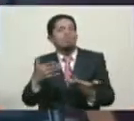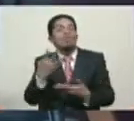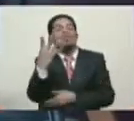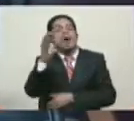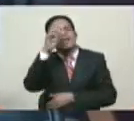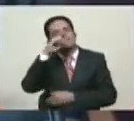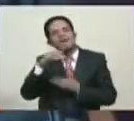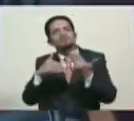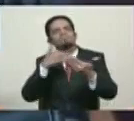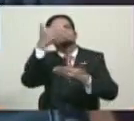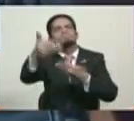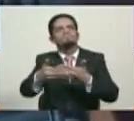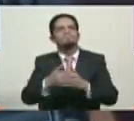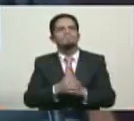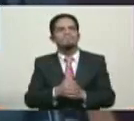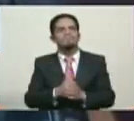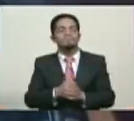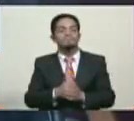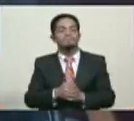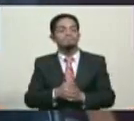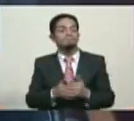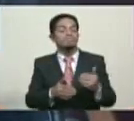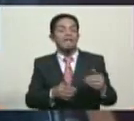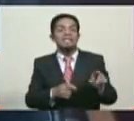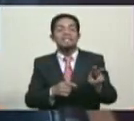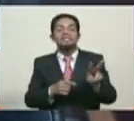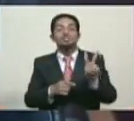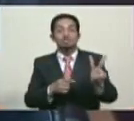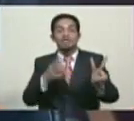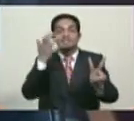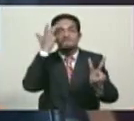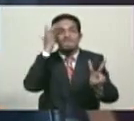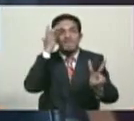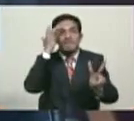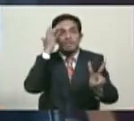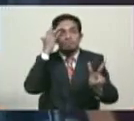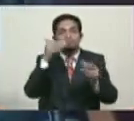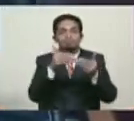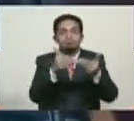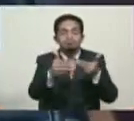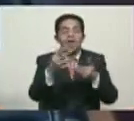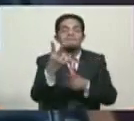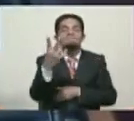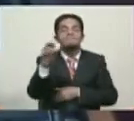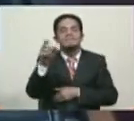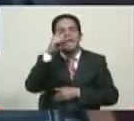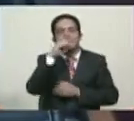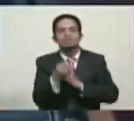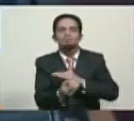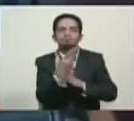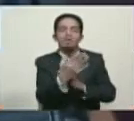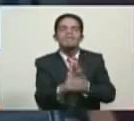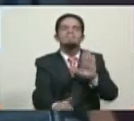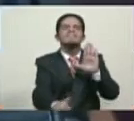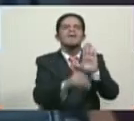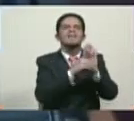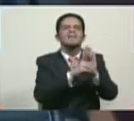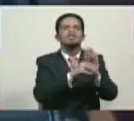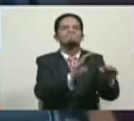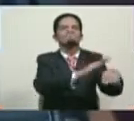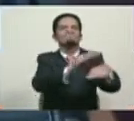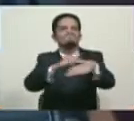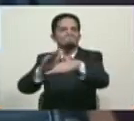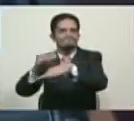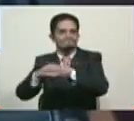después. Este próximo 2 de febrero se cumplirán 20 años del decreto convocando a